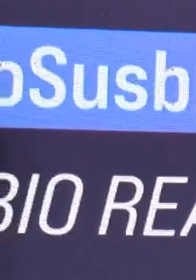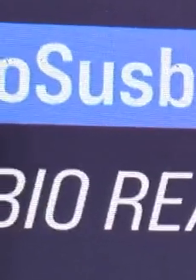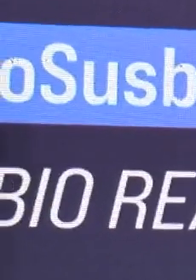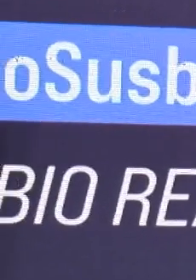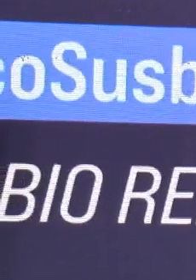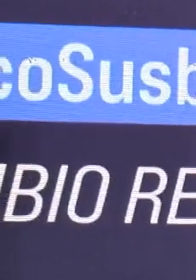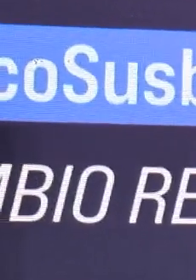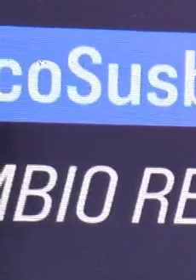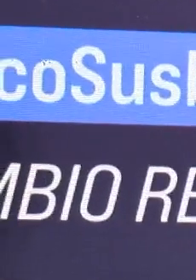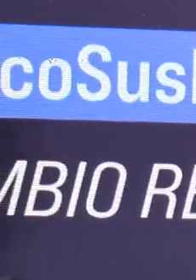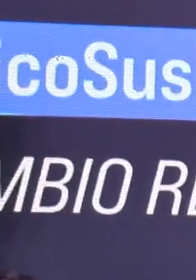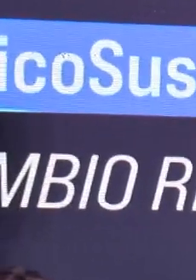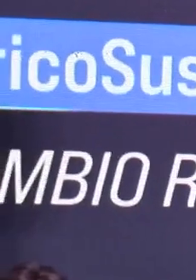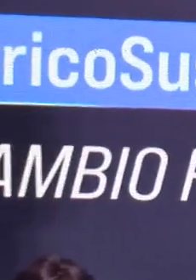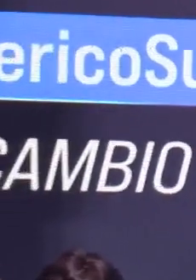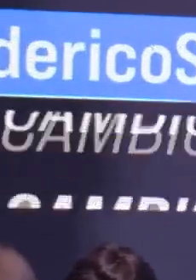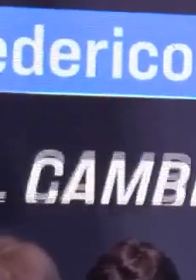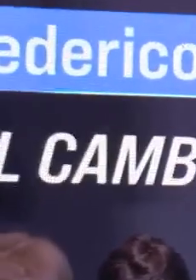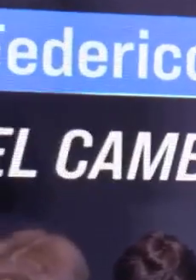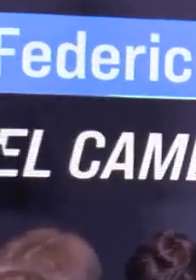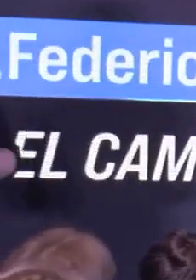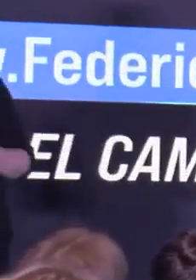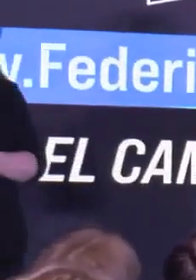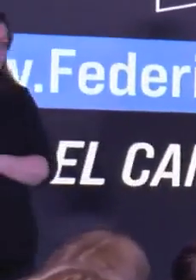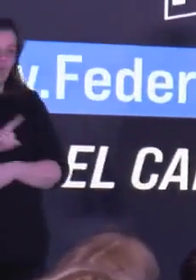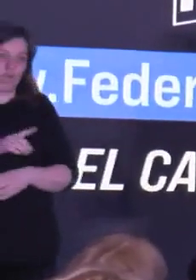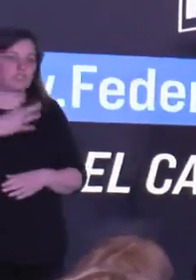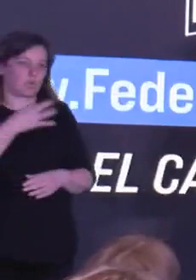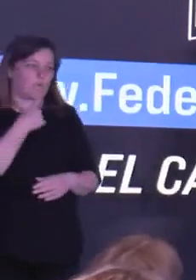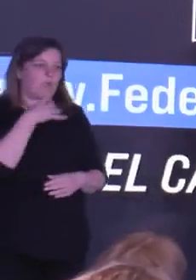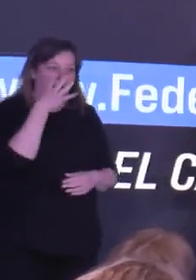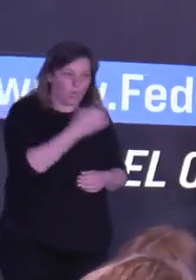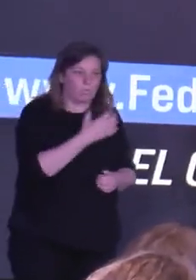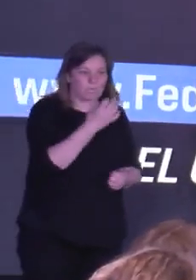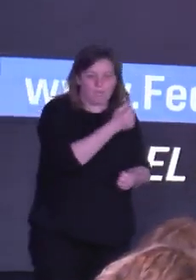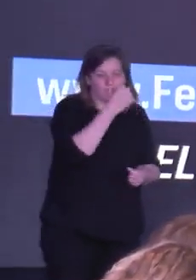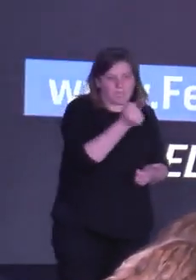yo personalmente me siento muy orgulloso de acompañar, que es este camino de Federico